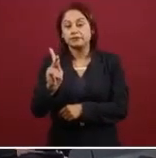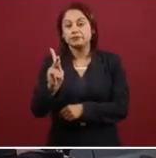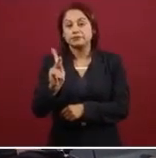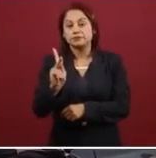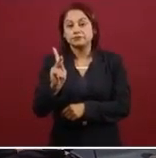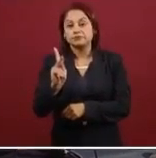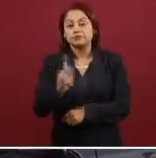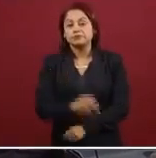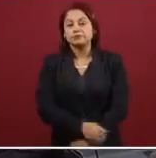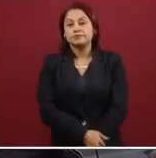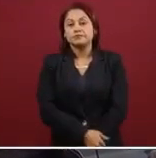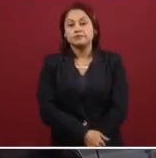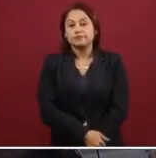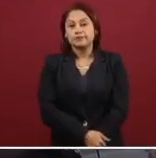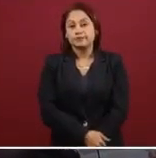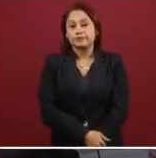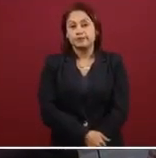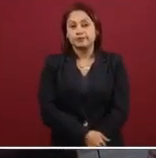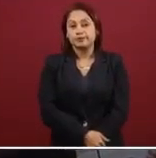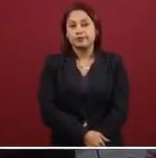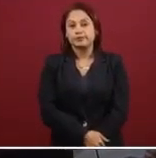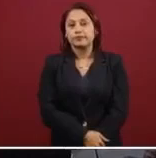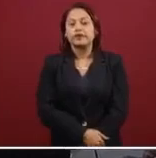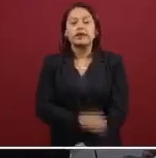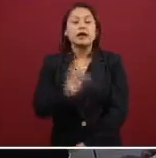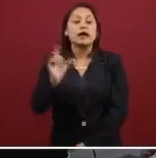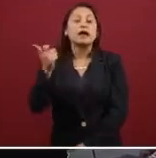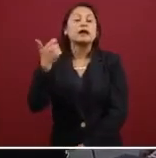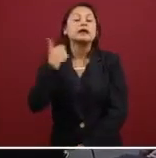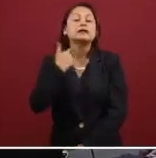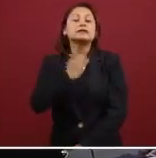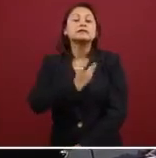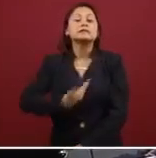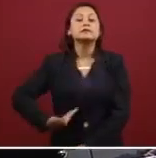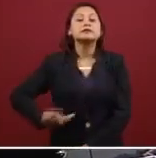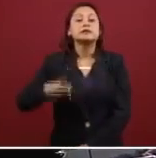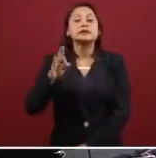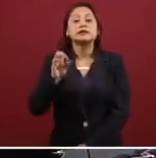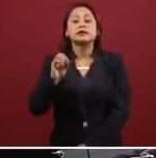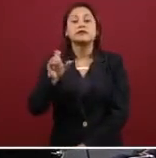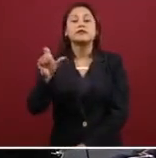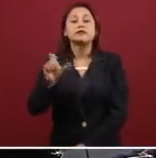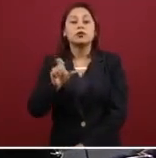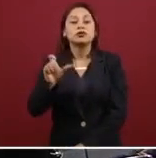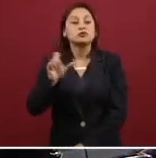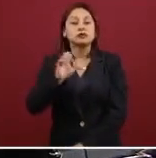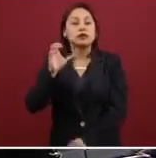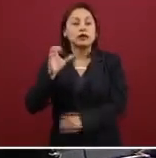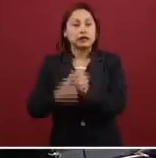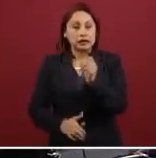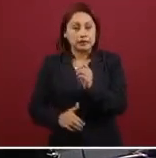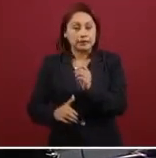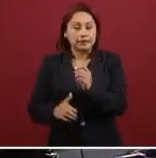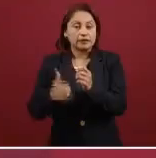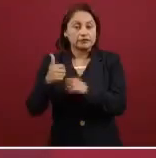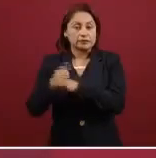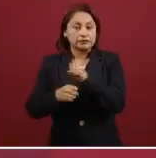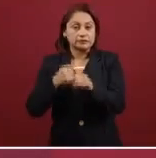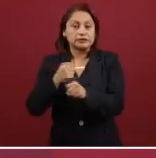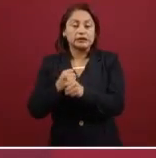o mejor dicho, cuando terminó el presidente Fox, la deuda pública era